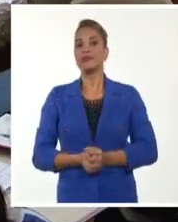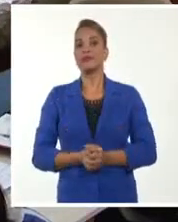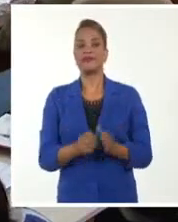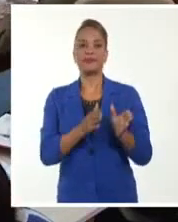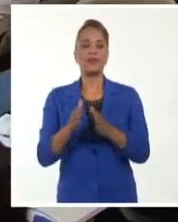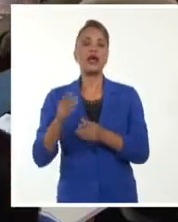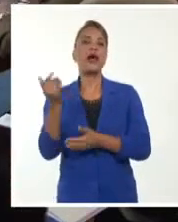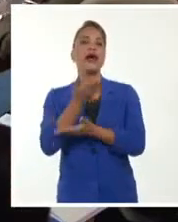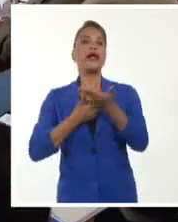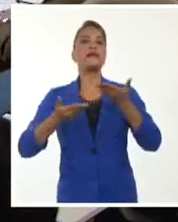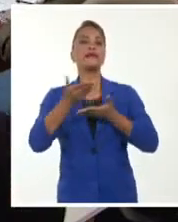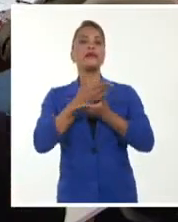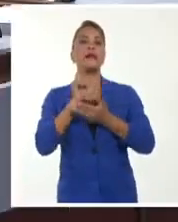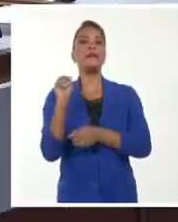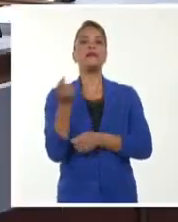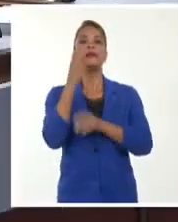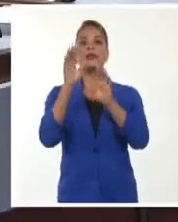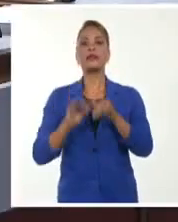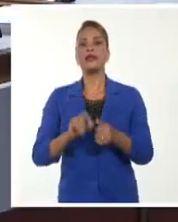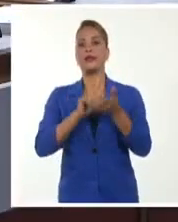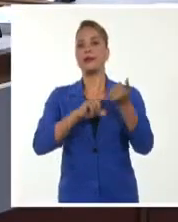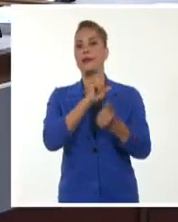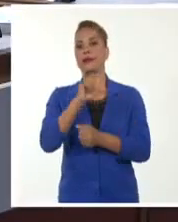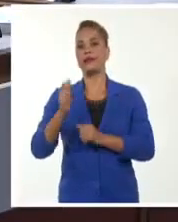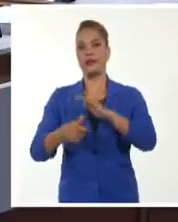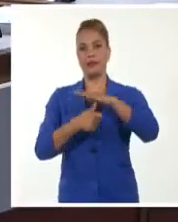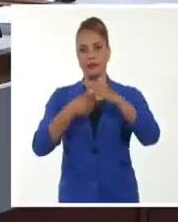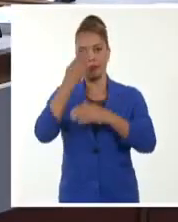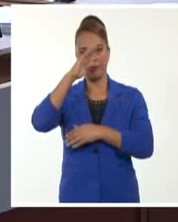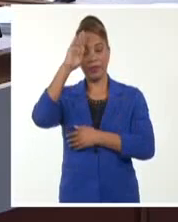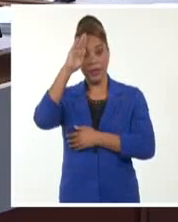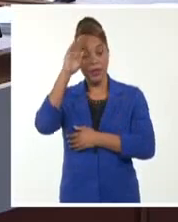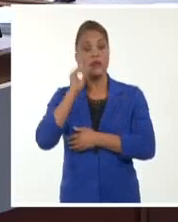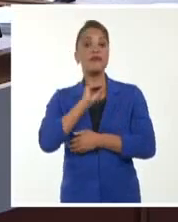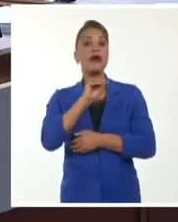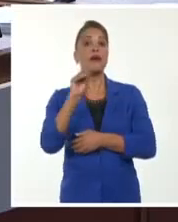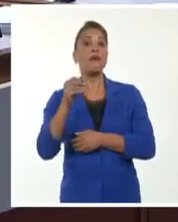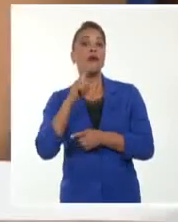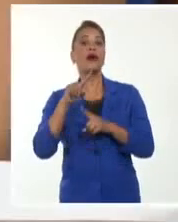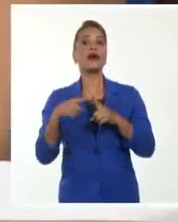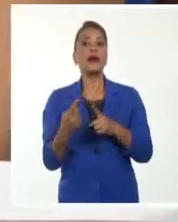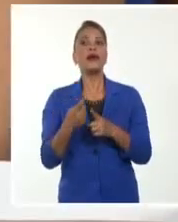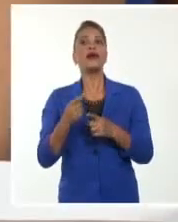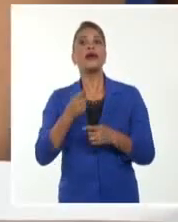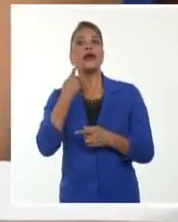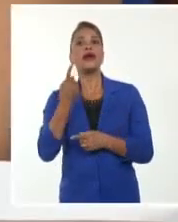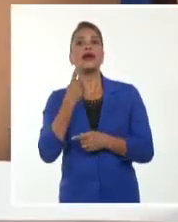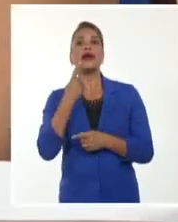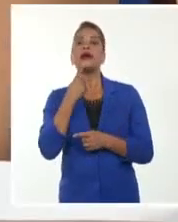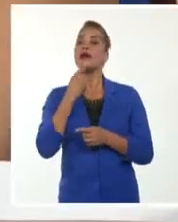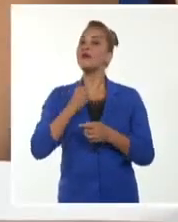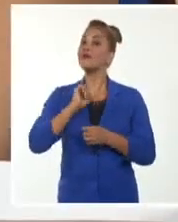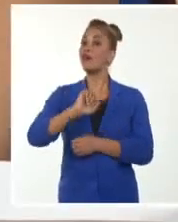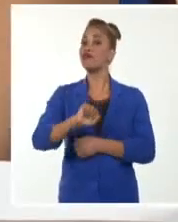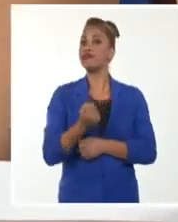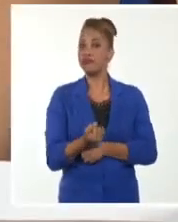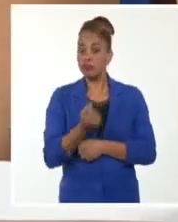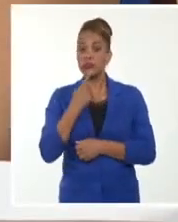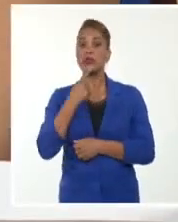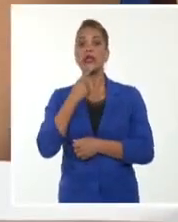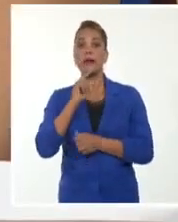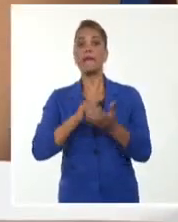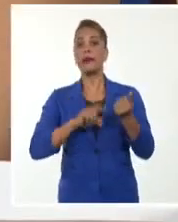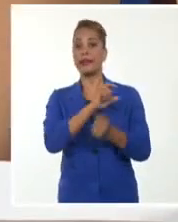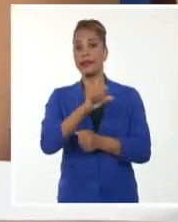los debates, el primer secretario del Comité Central llamó a desterrar cualquier manifestación de complacencia en los análisis sobre el accionar del